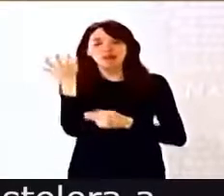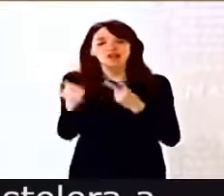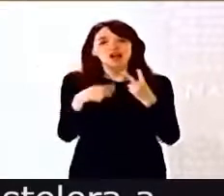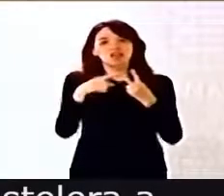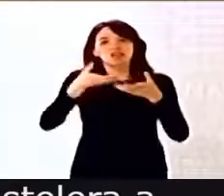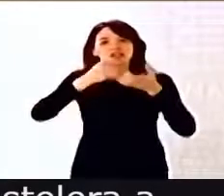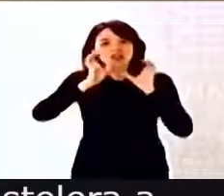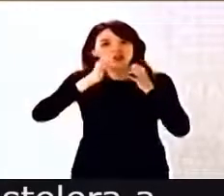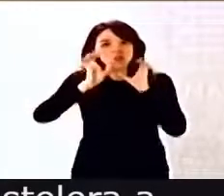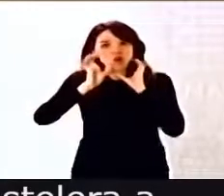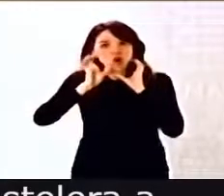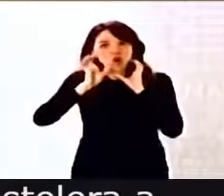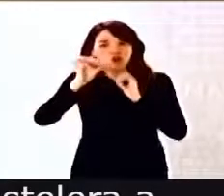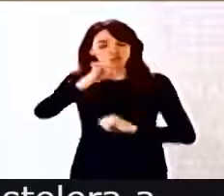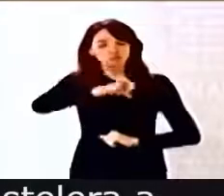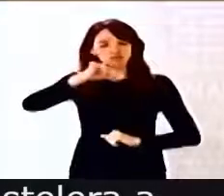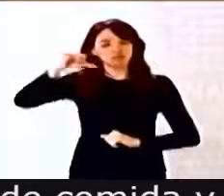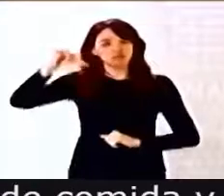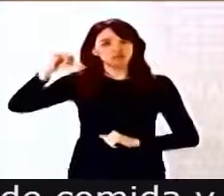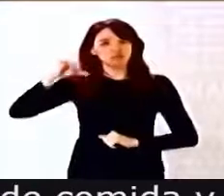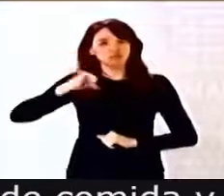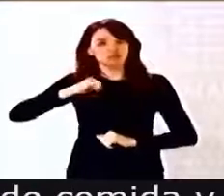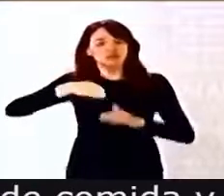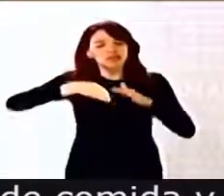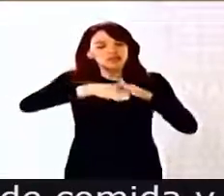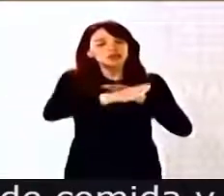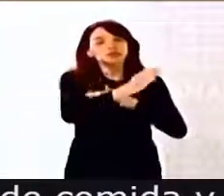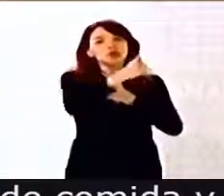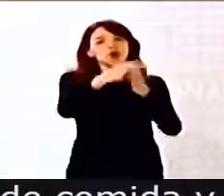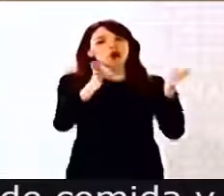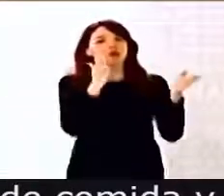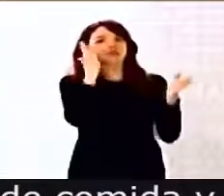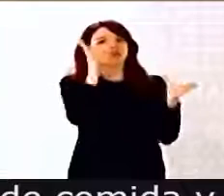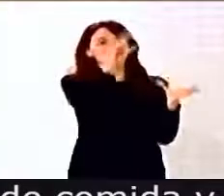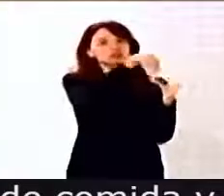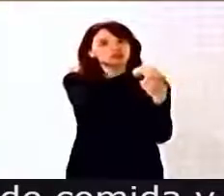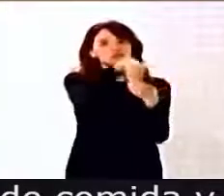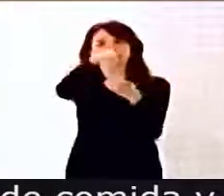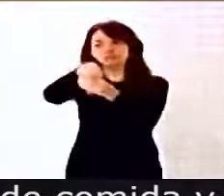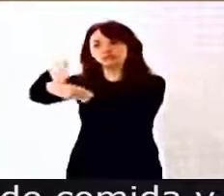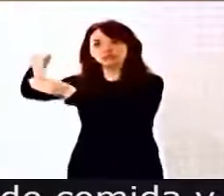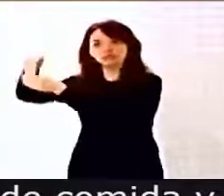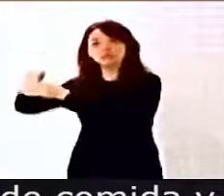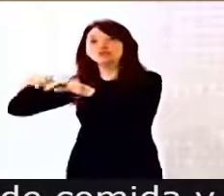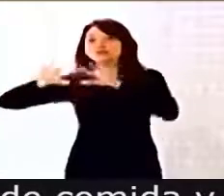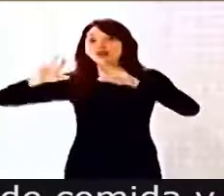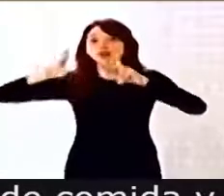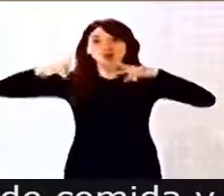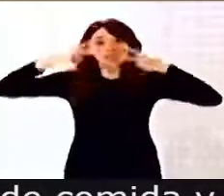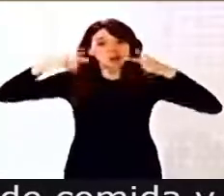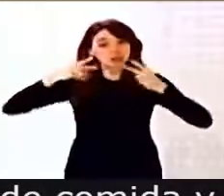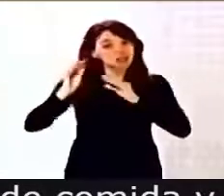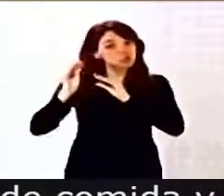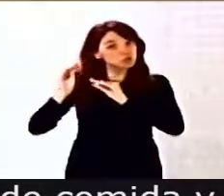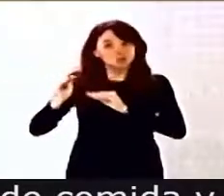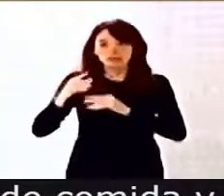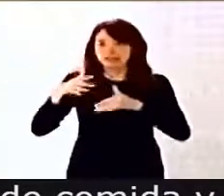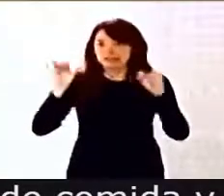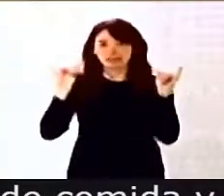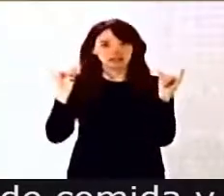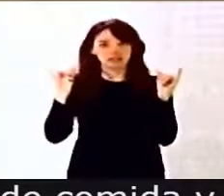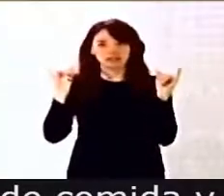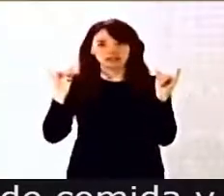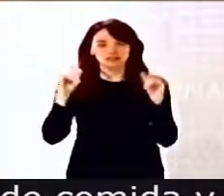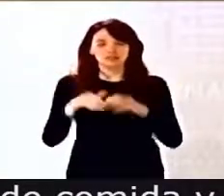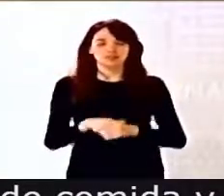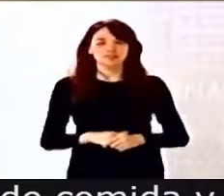desayuno será individualizado dentro de las habitaciones y en ningún caso en las zonas comunes. Vamos a